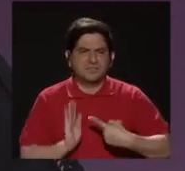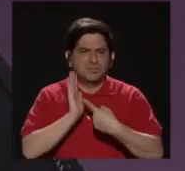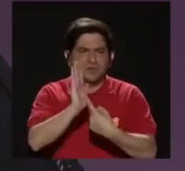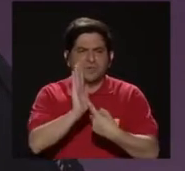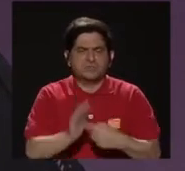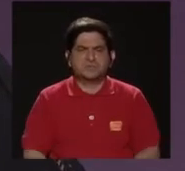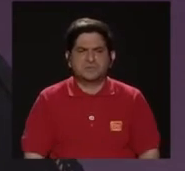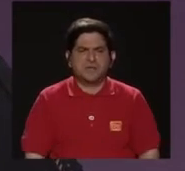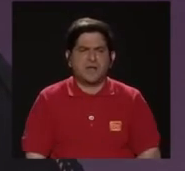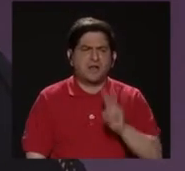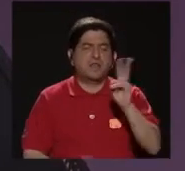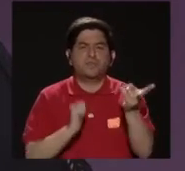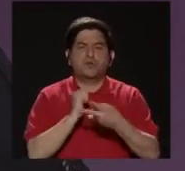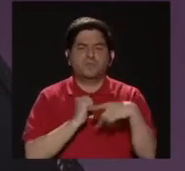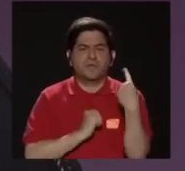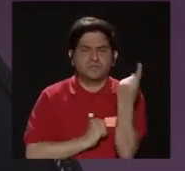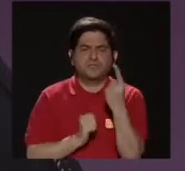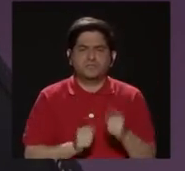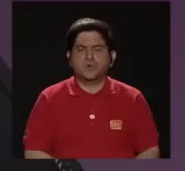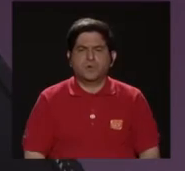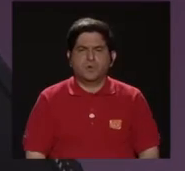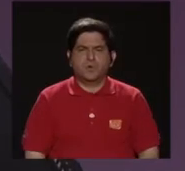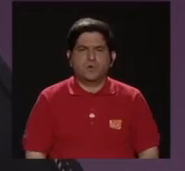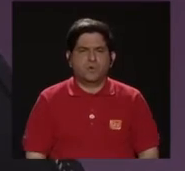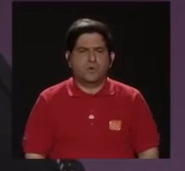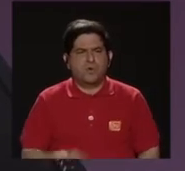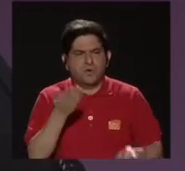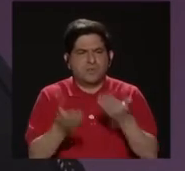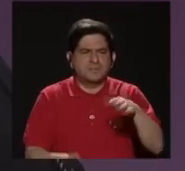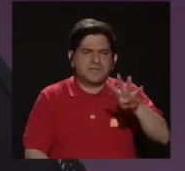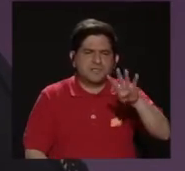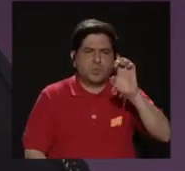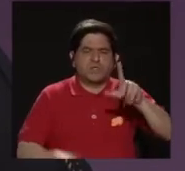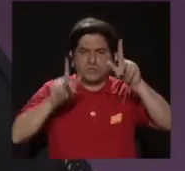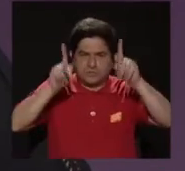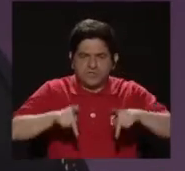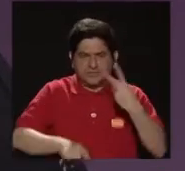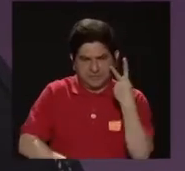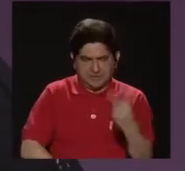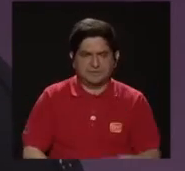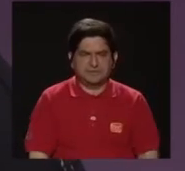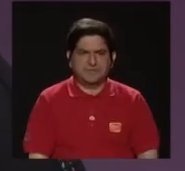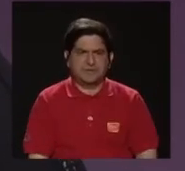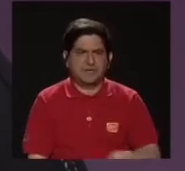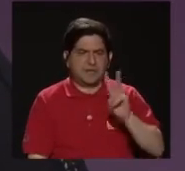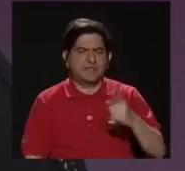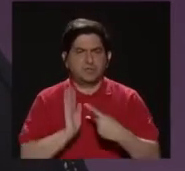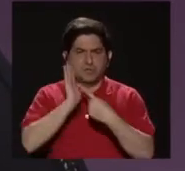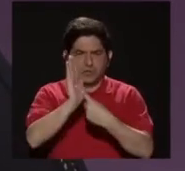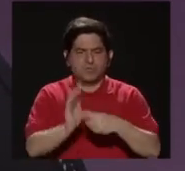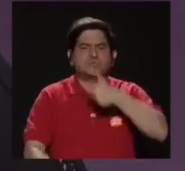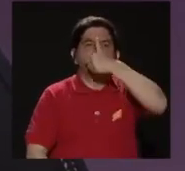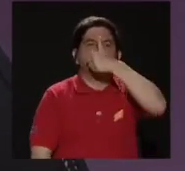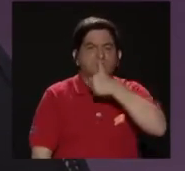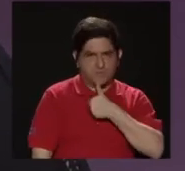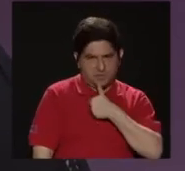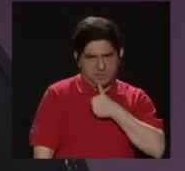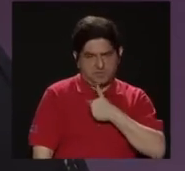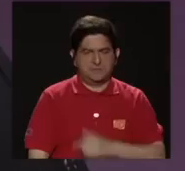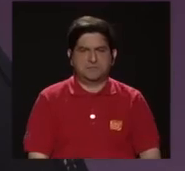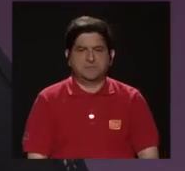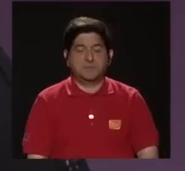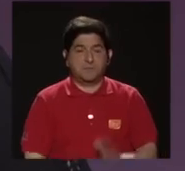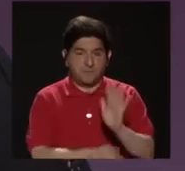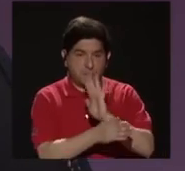más públicamente 2 veces, tal vez la han visto unas 400 personas en 2 presentaciones privadas. Porque